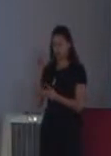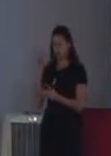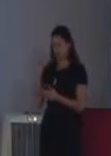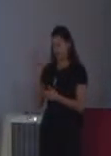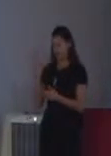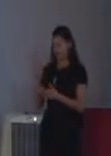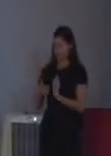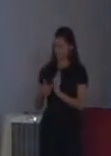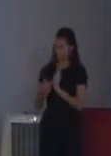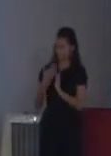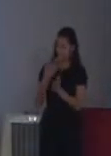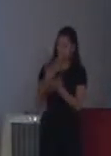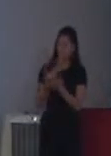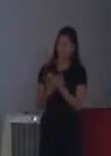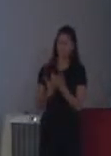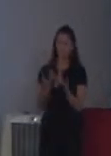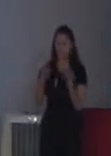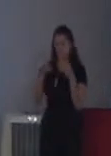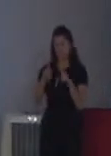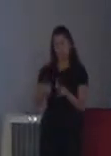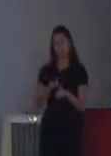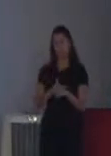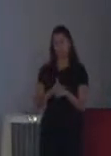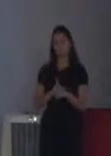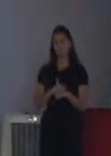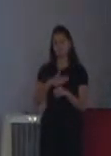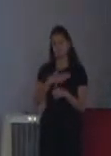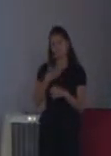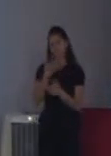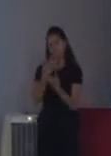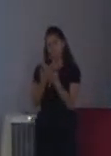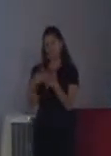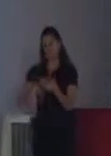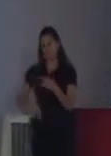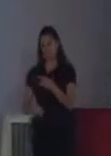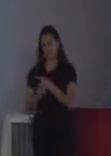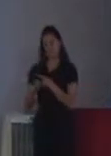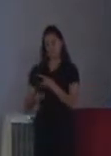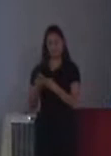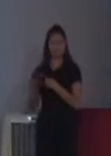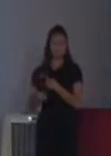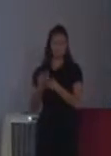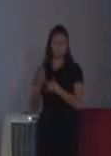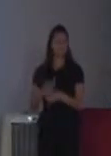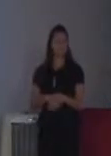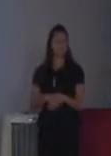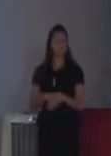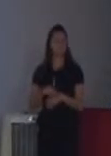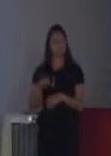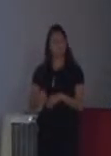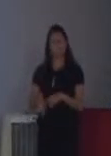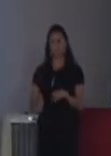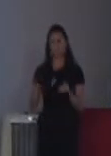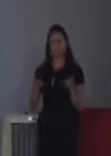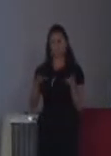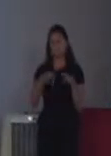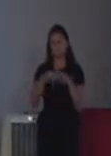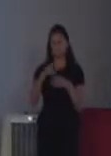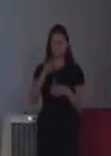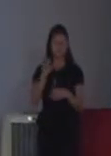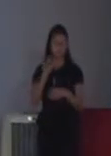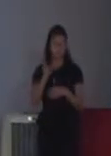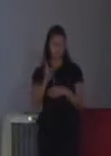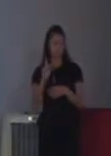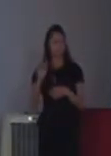presentación. También, digamos, valga decirlo, le agradezco a la Universidad Pedagógica Nacional y a la Corporación SER, a